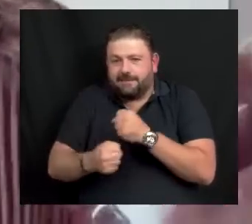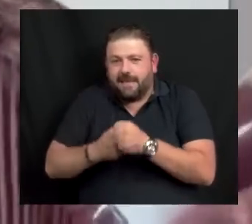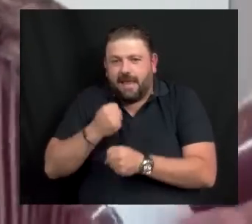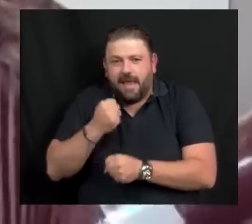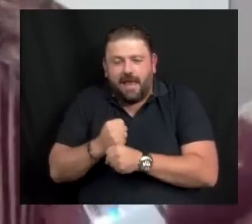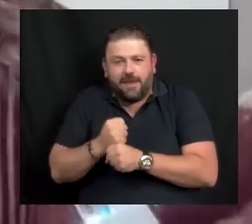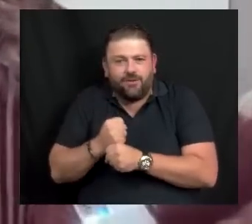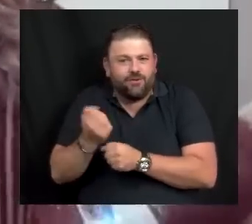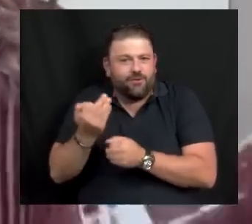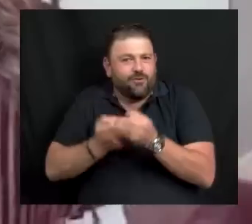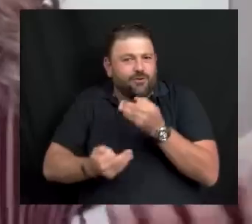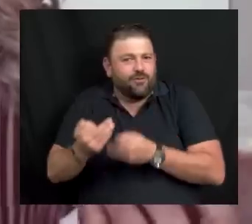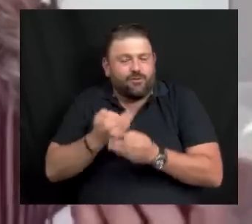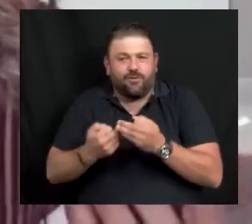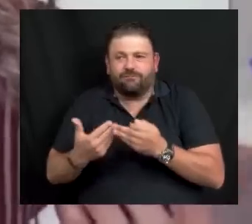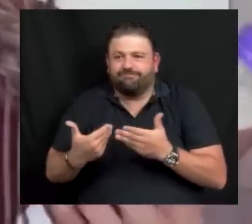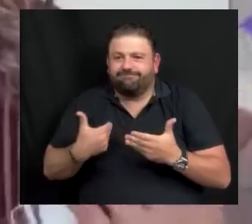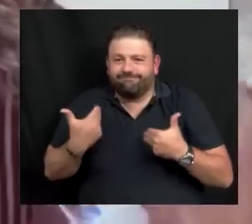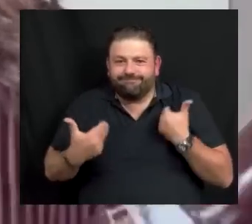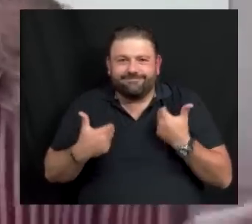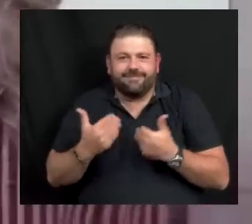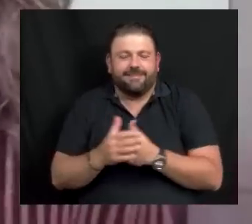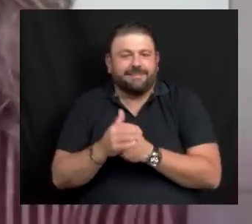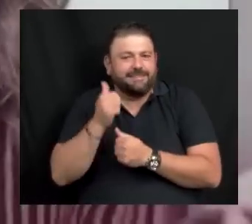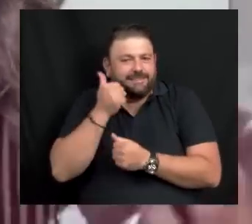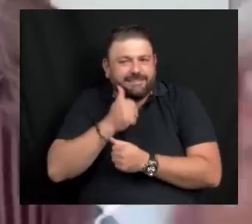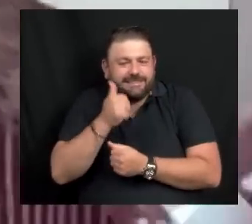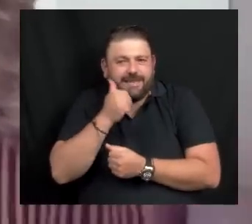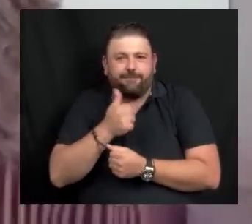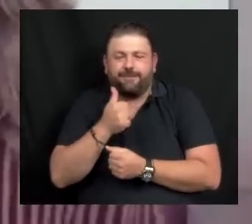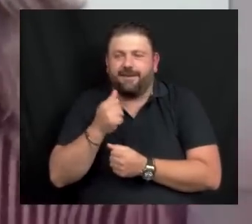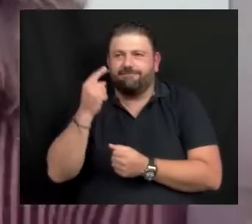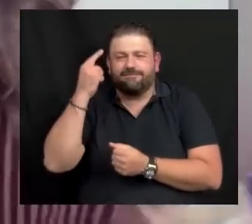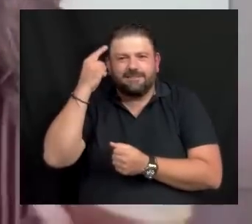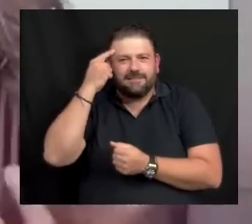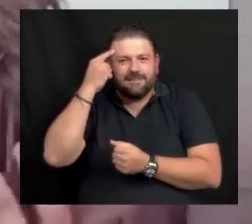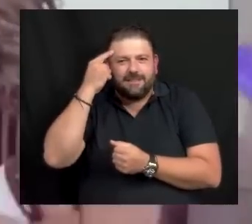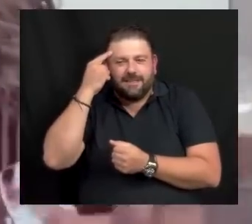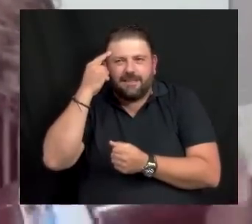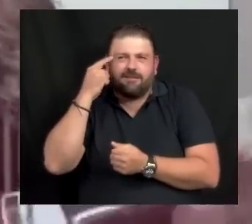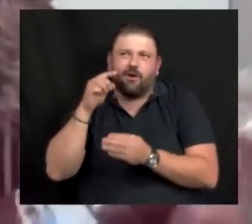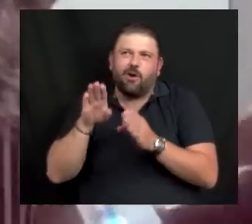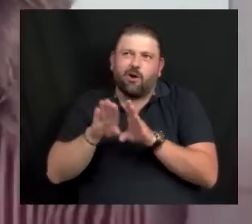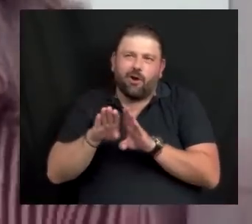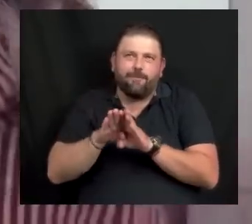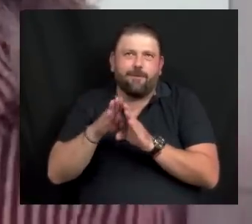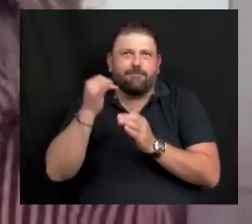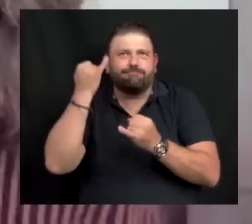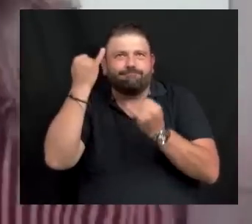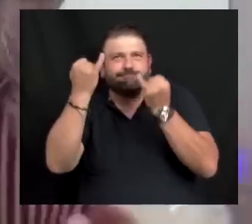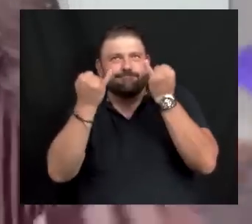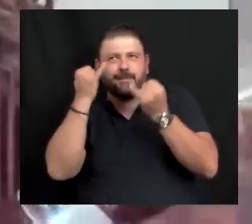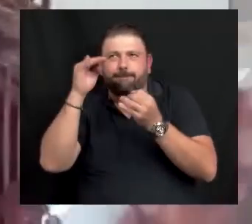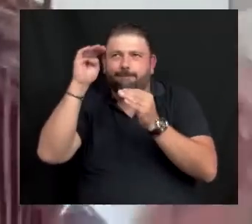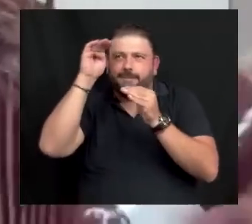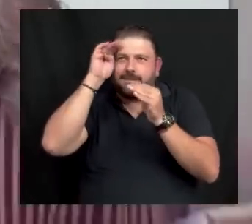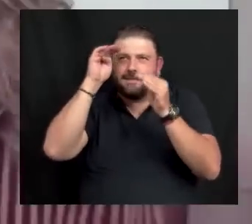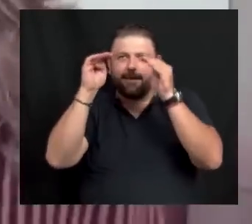somos... Siempre nos llenamos la cabeza de cosas que podamos